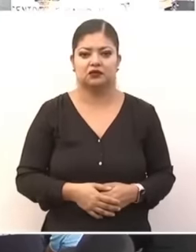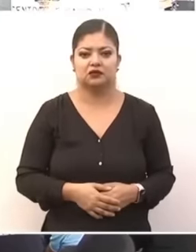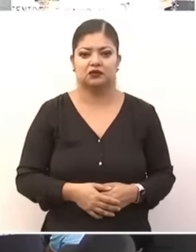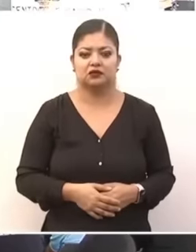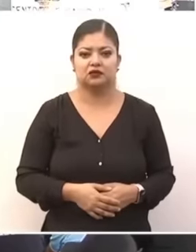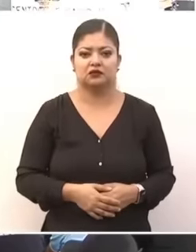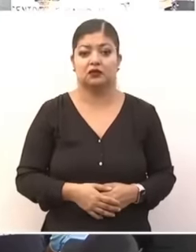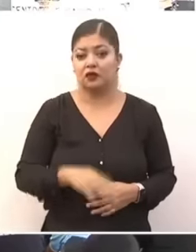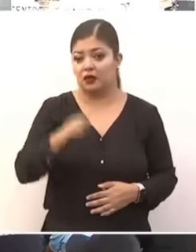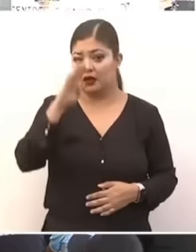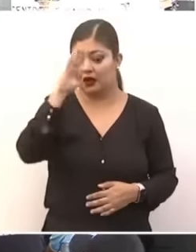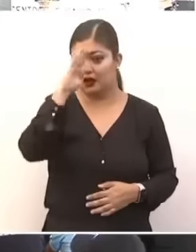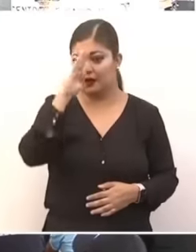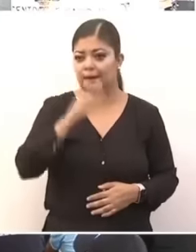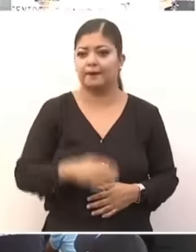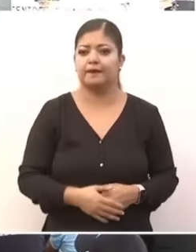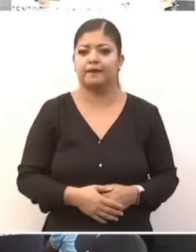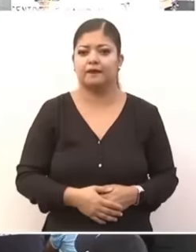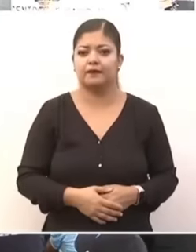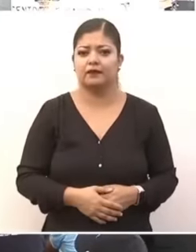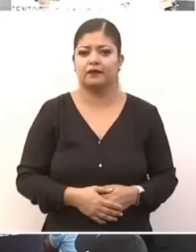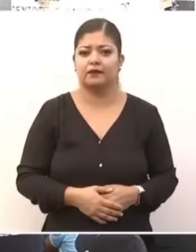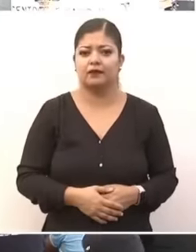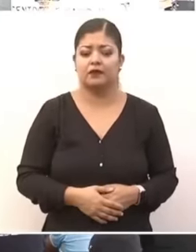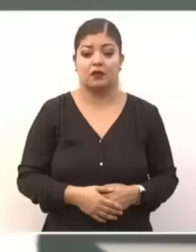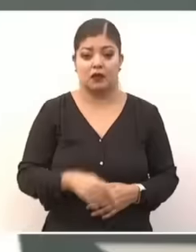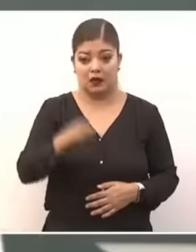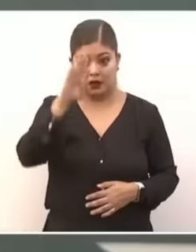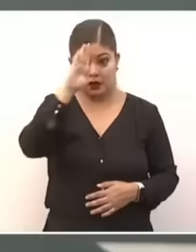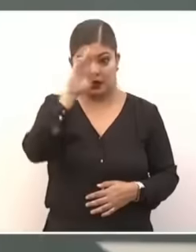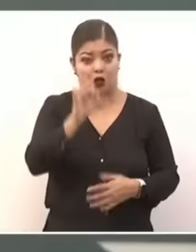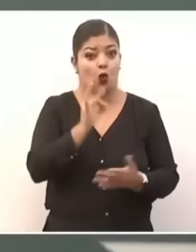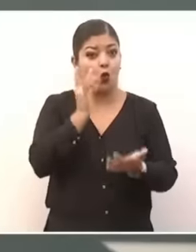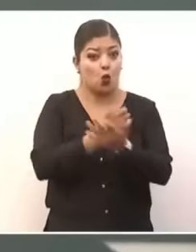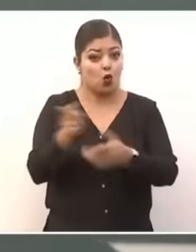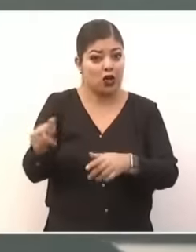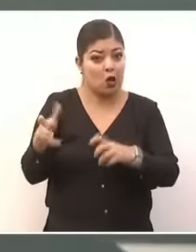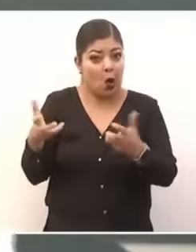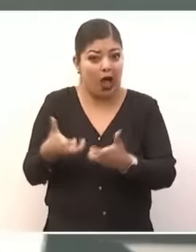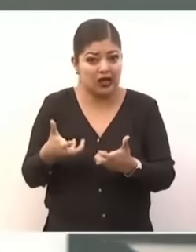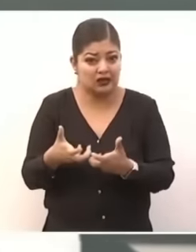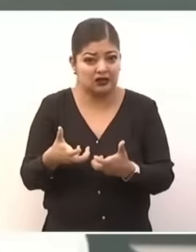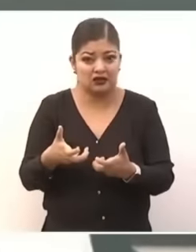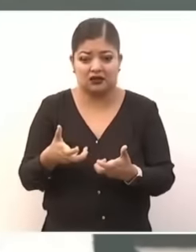No solo por todo lo que ha hecho.